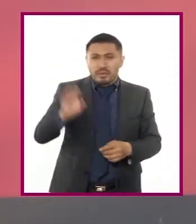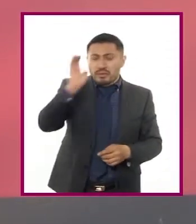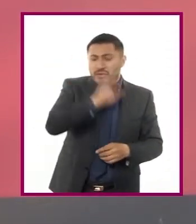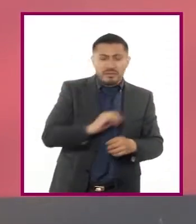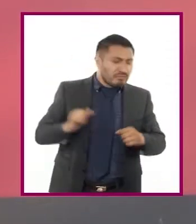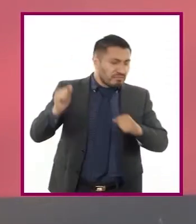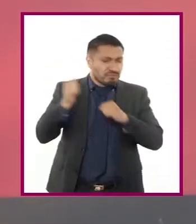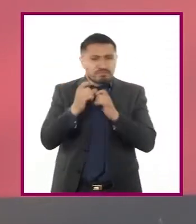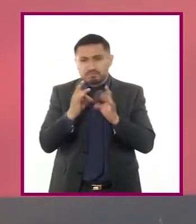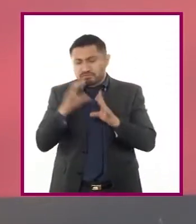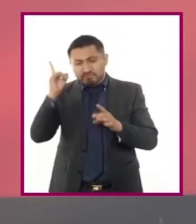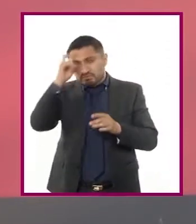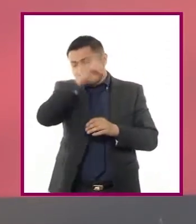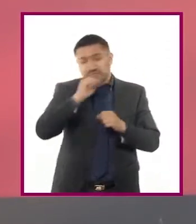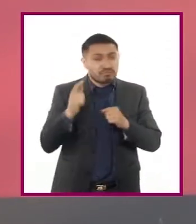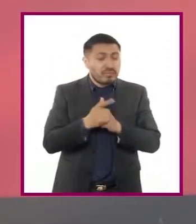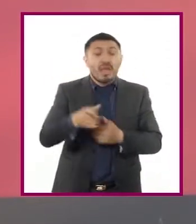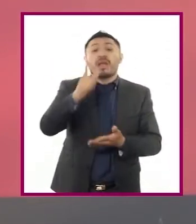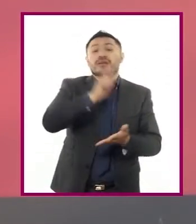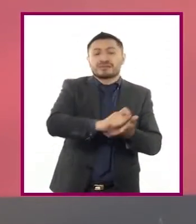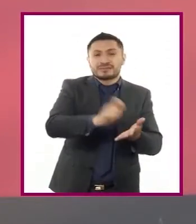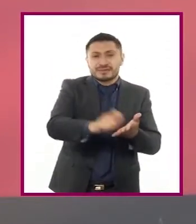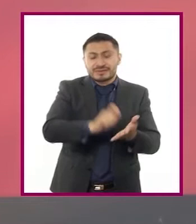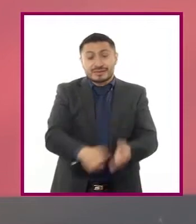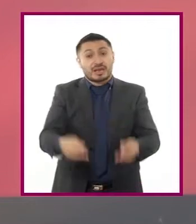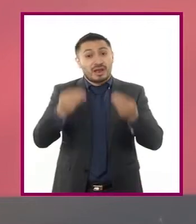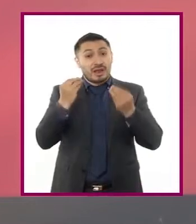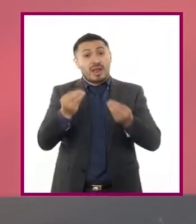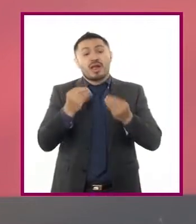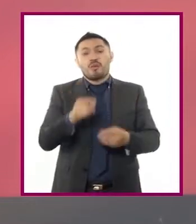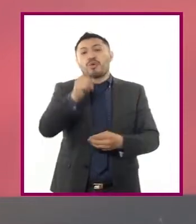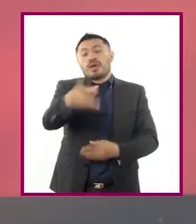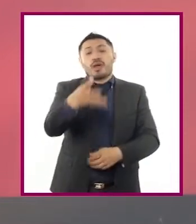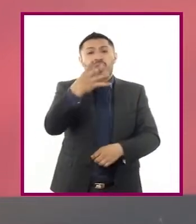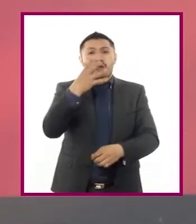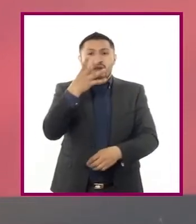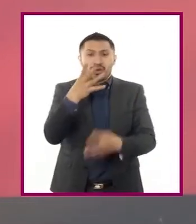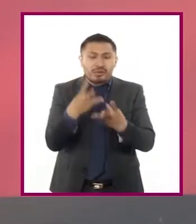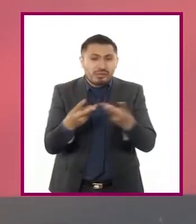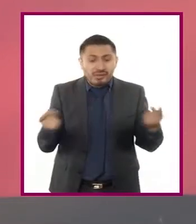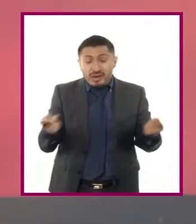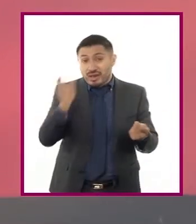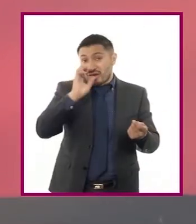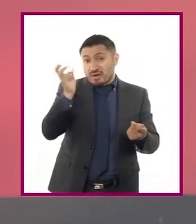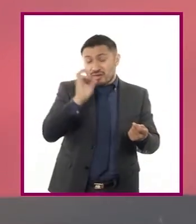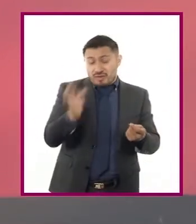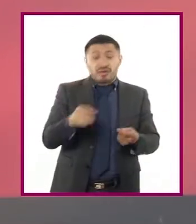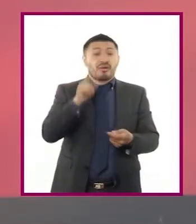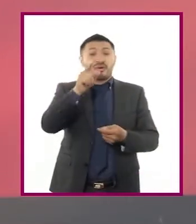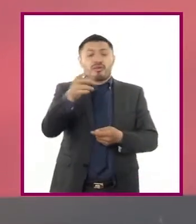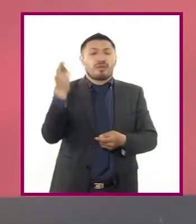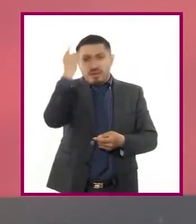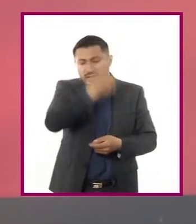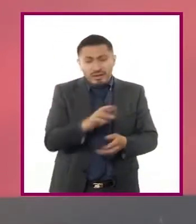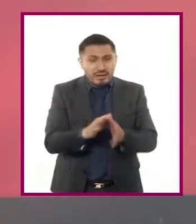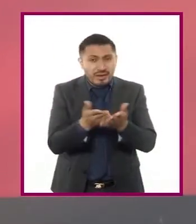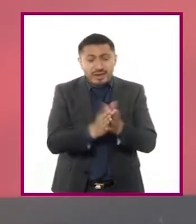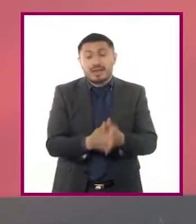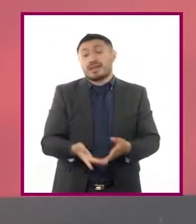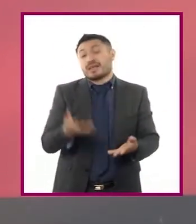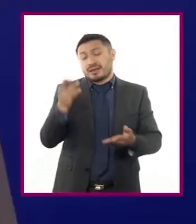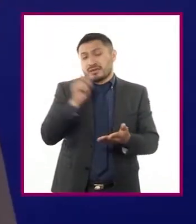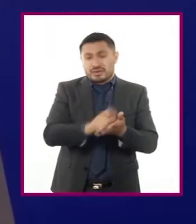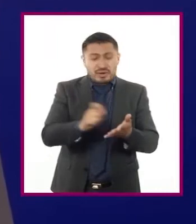o dificultades que surjan, pues muchas de estas las podrán resolver al momento de consultar su libro de texto y revisar sus